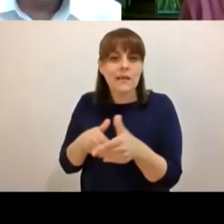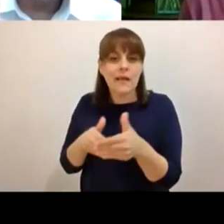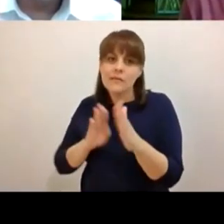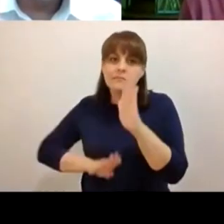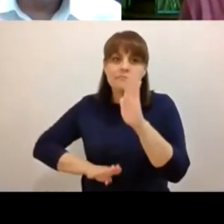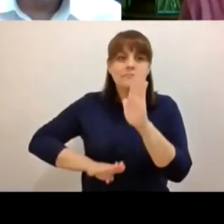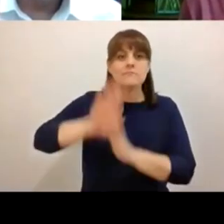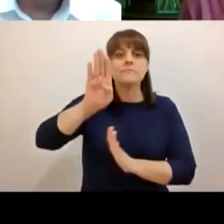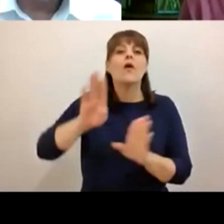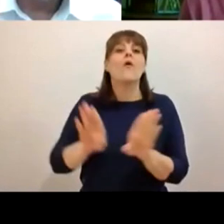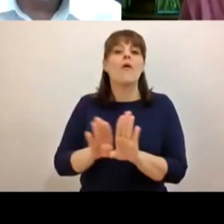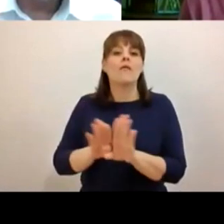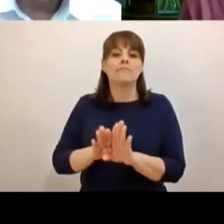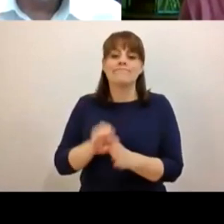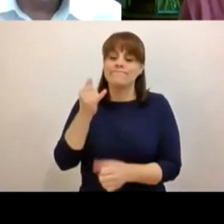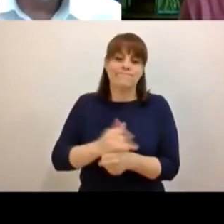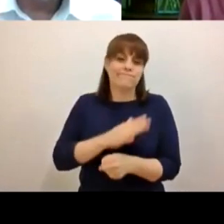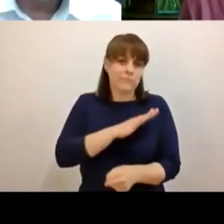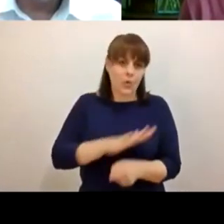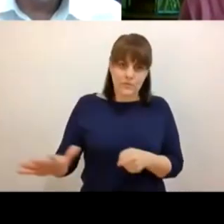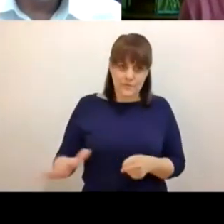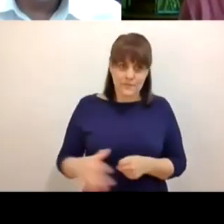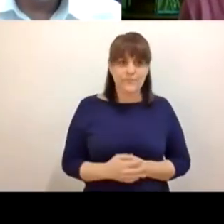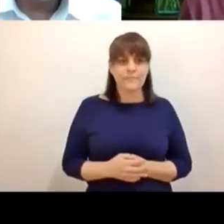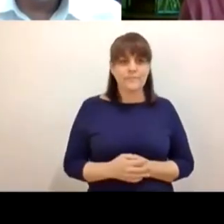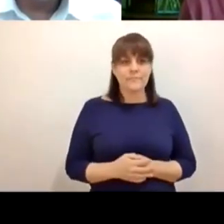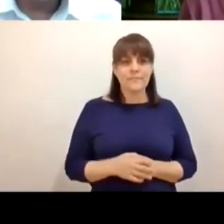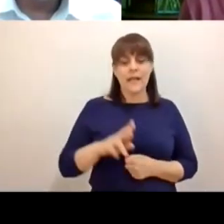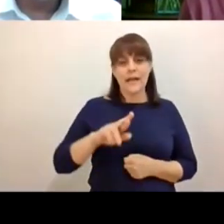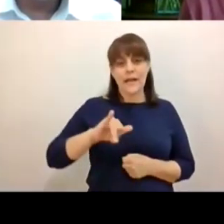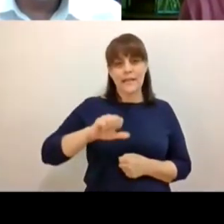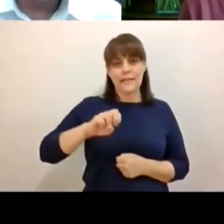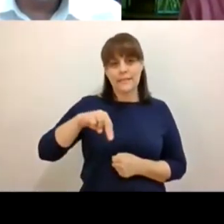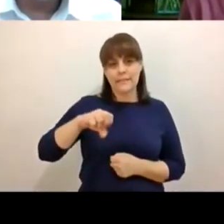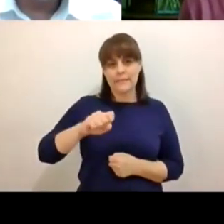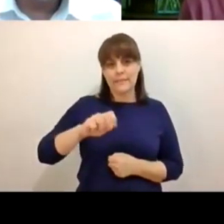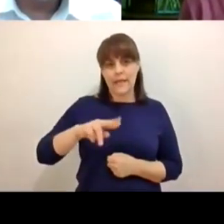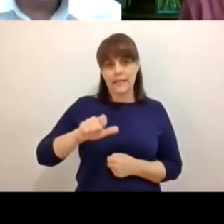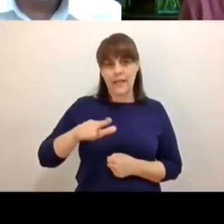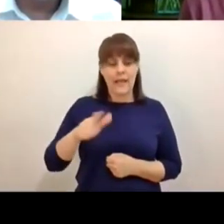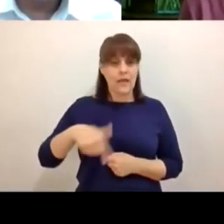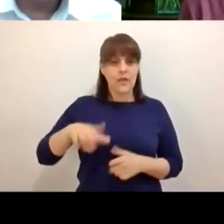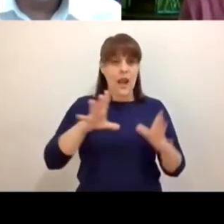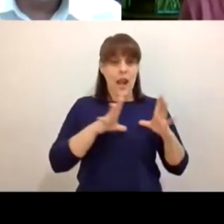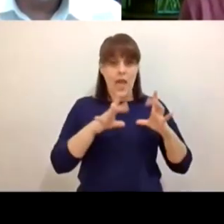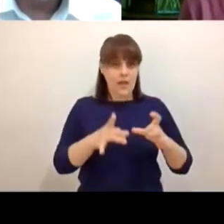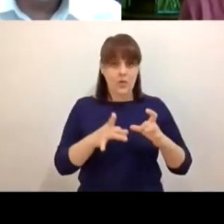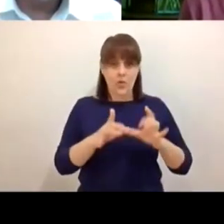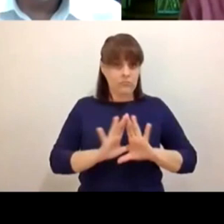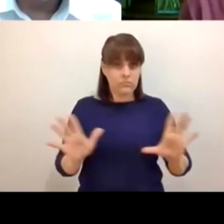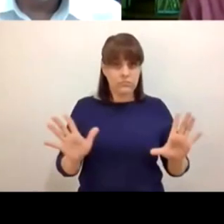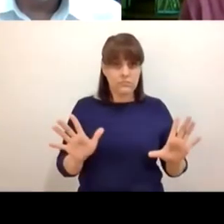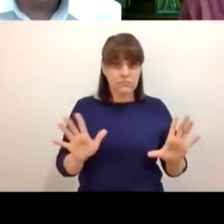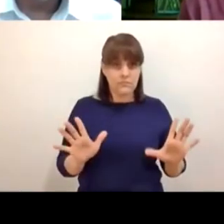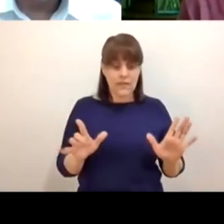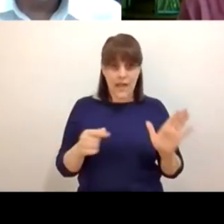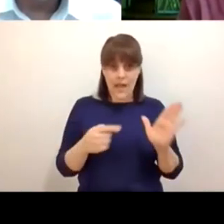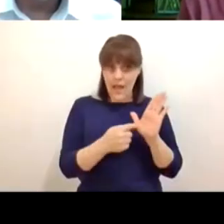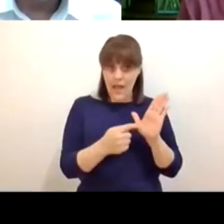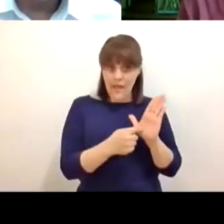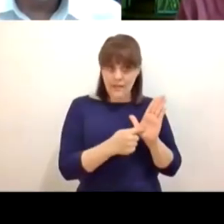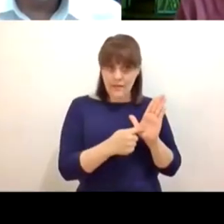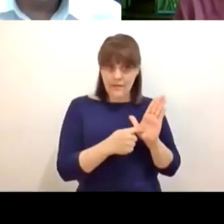atrevernos a hablar de eso. Reinserta es una fundación laica. En nuestra acta constitutiva está el término